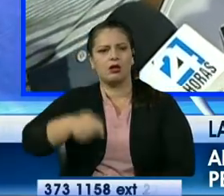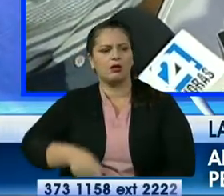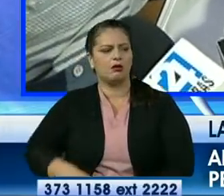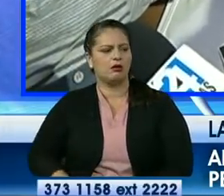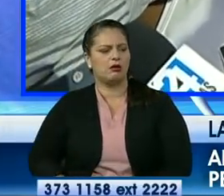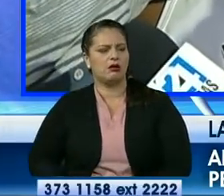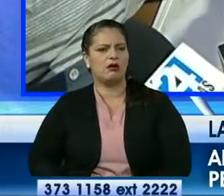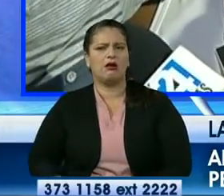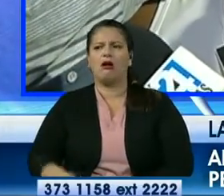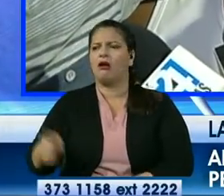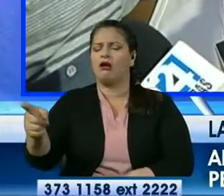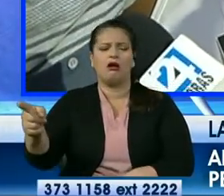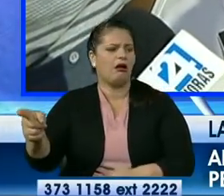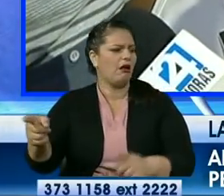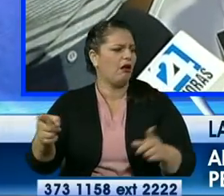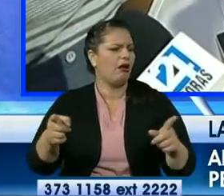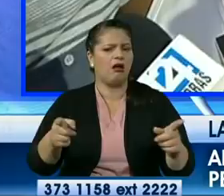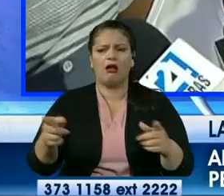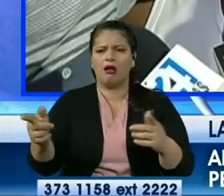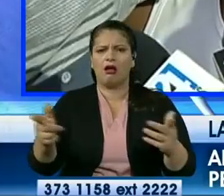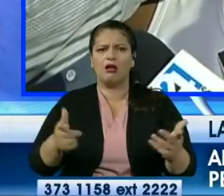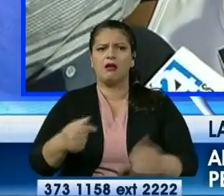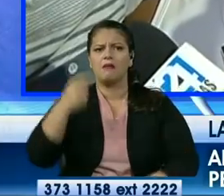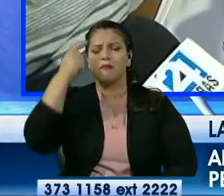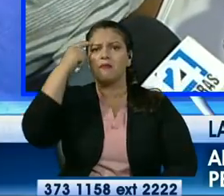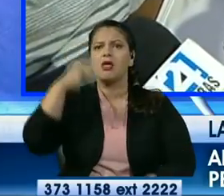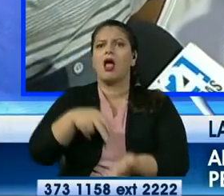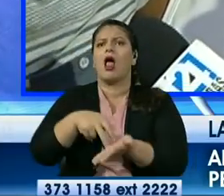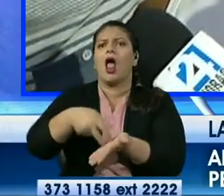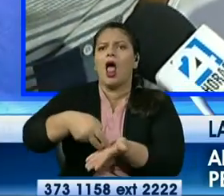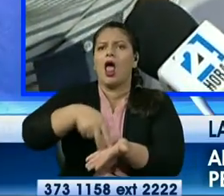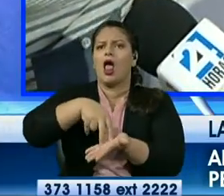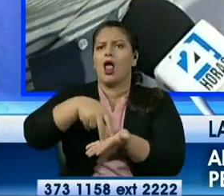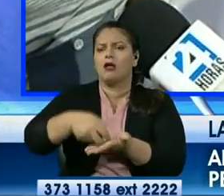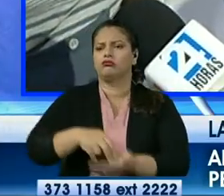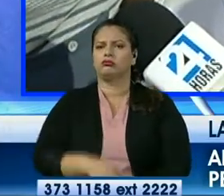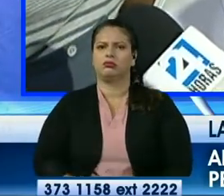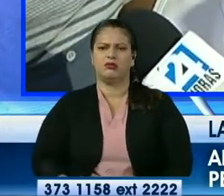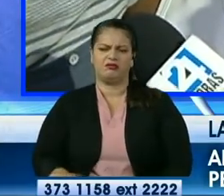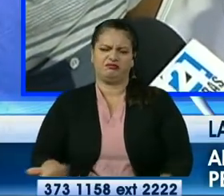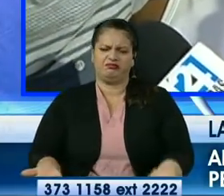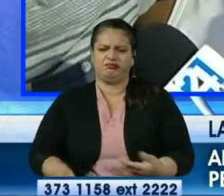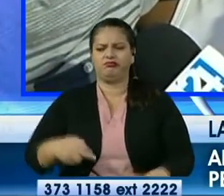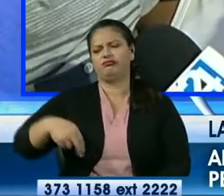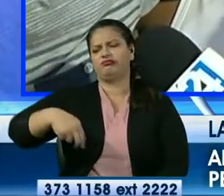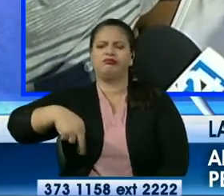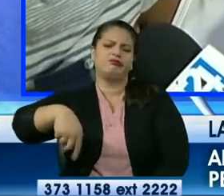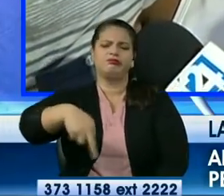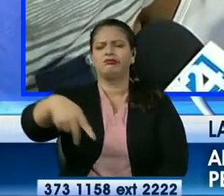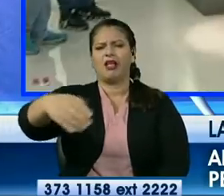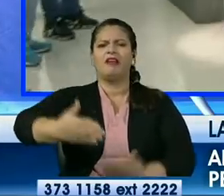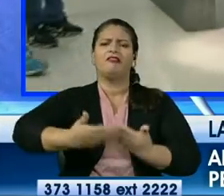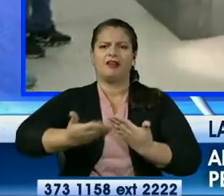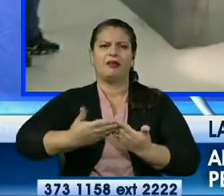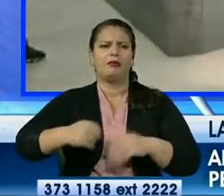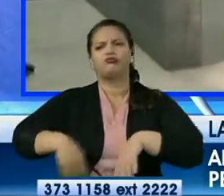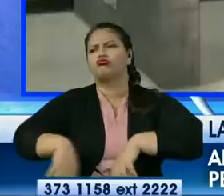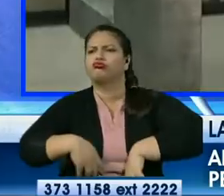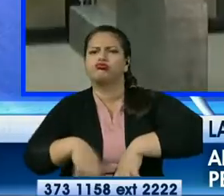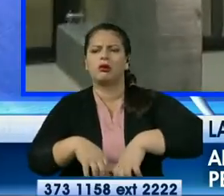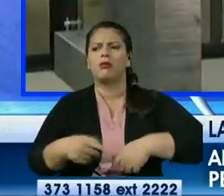problema movilizarse, hay que darle las facilidades. No podemos ser más papistas que el Papa. Vamos a continuar con